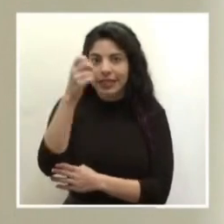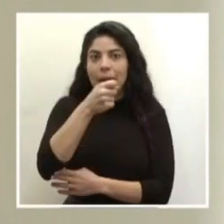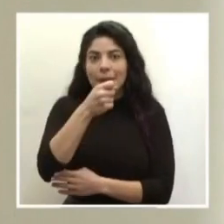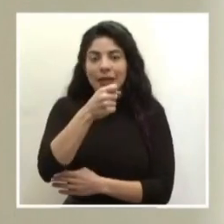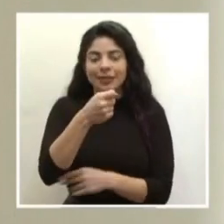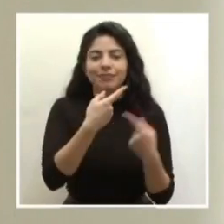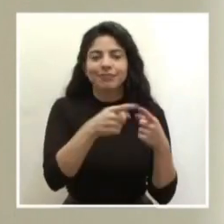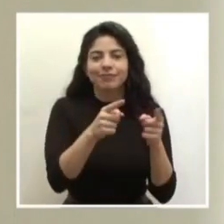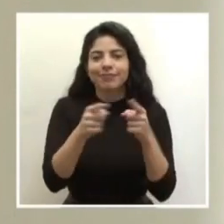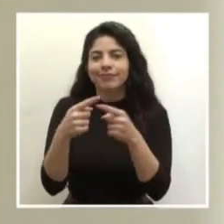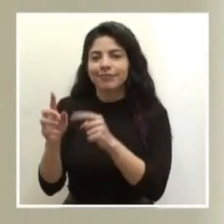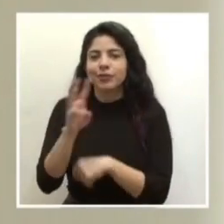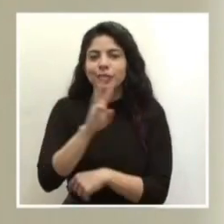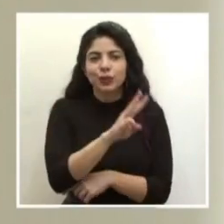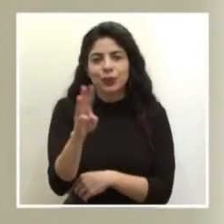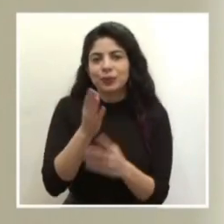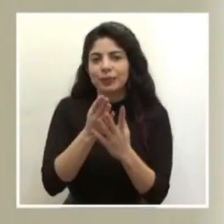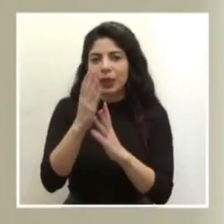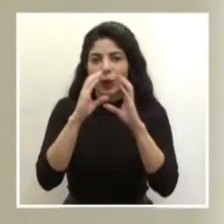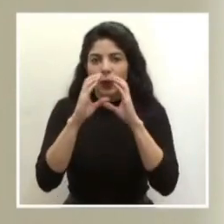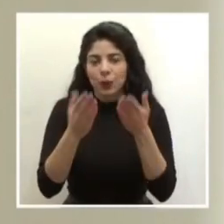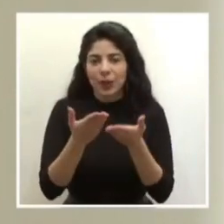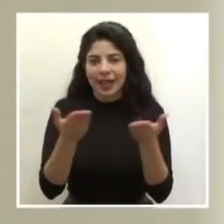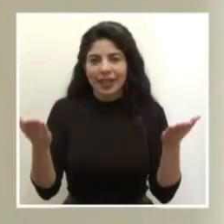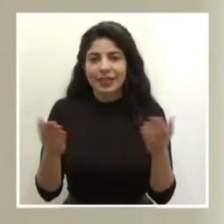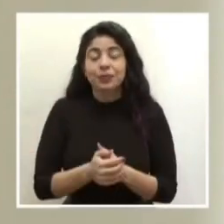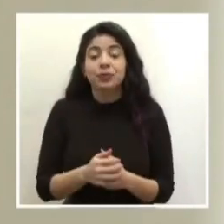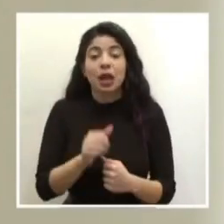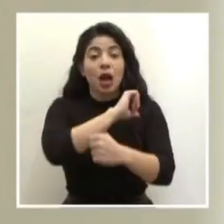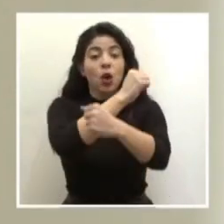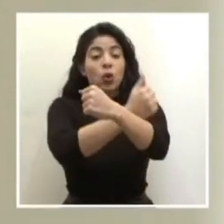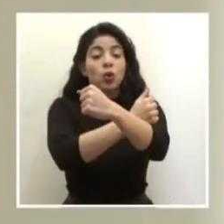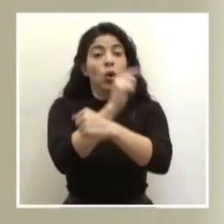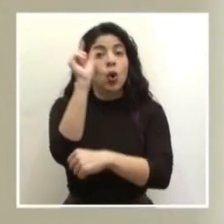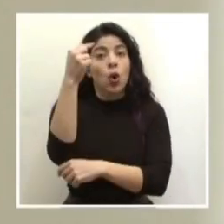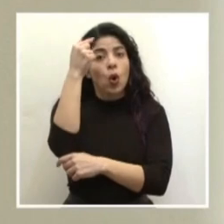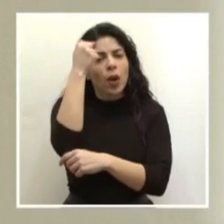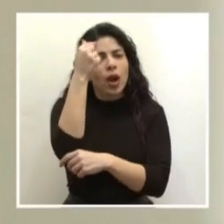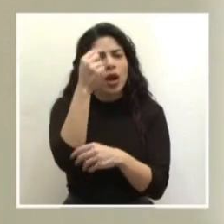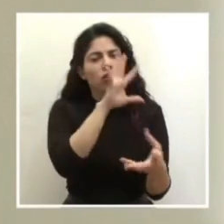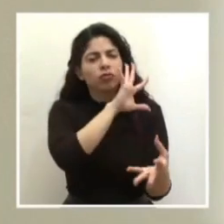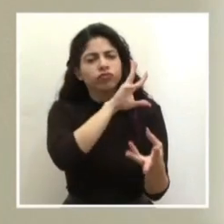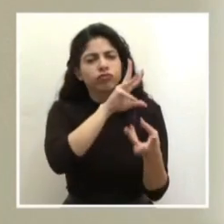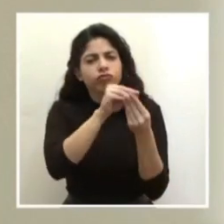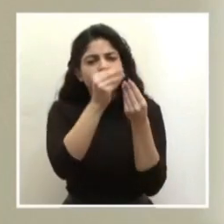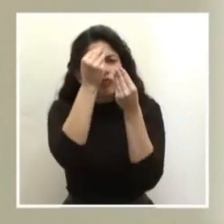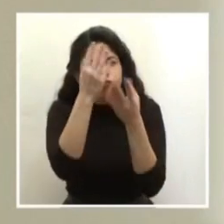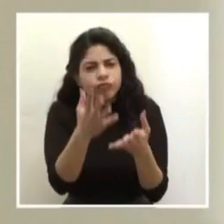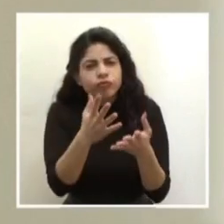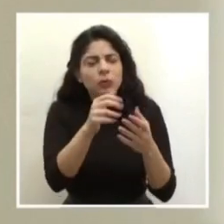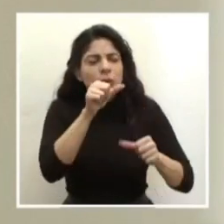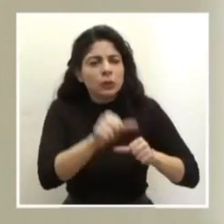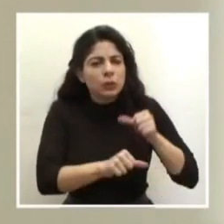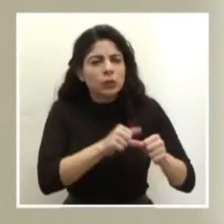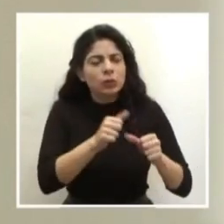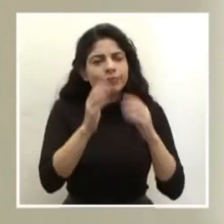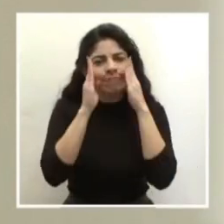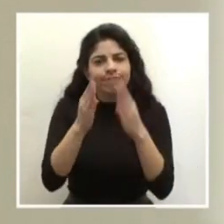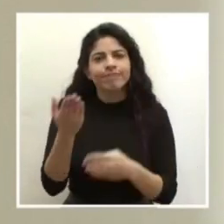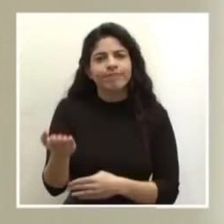a través de las distintas plataformas de los medios de comunicación, en el cual las autoridades de gobierno nos darán el balance de la atención y esfuerzos conjuntos para